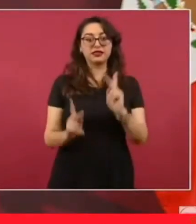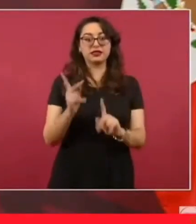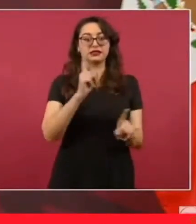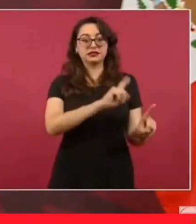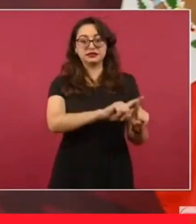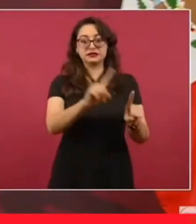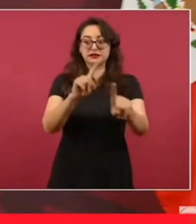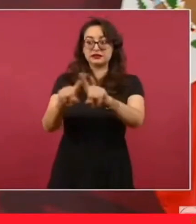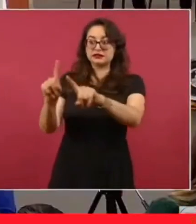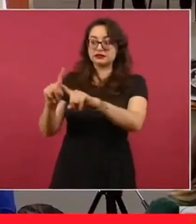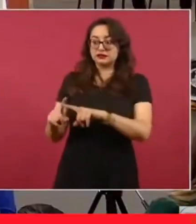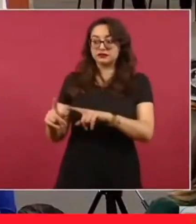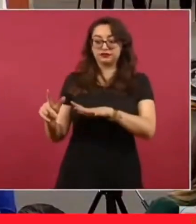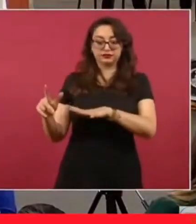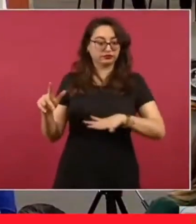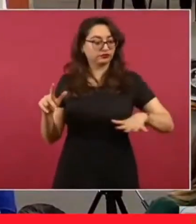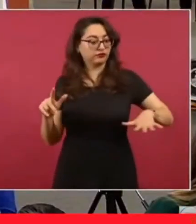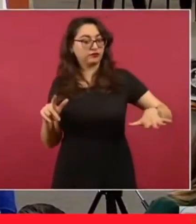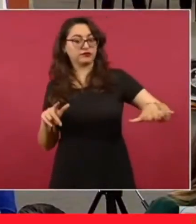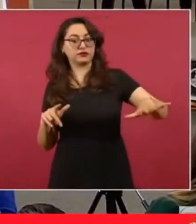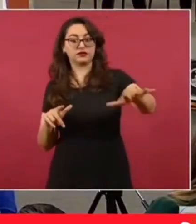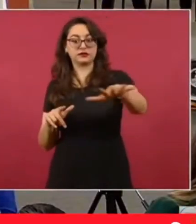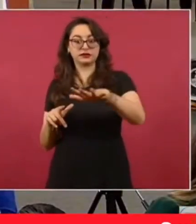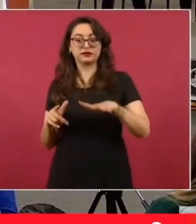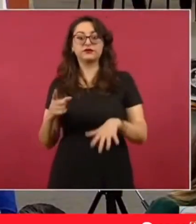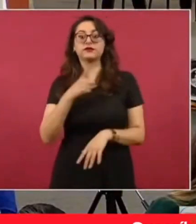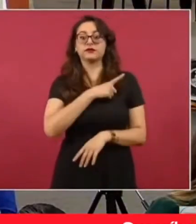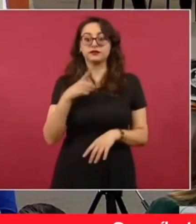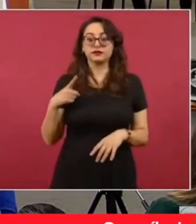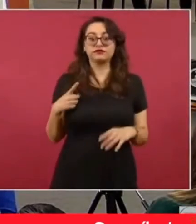cuidamos no